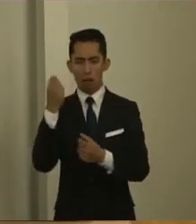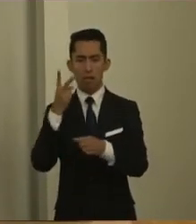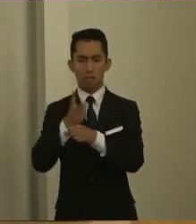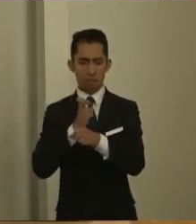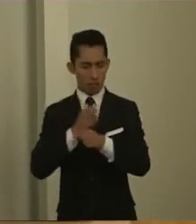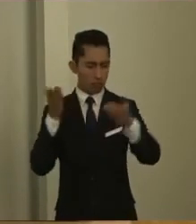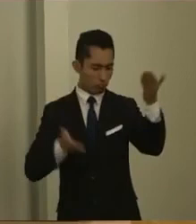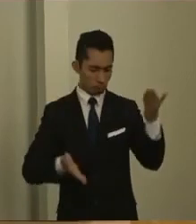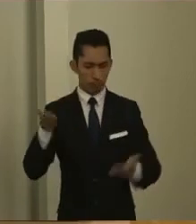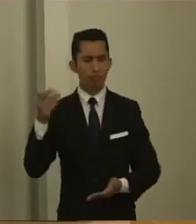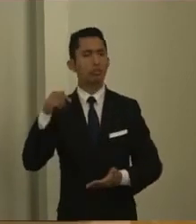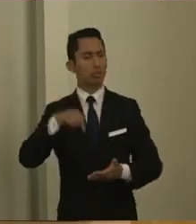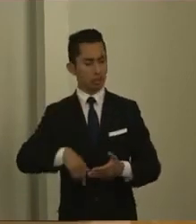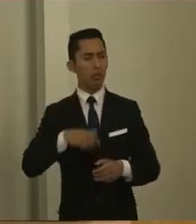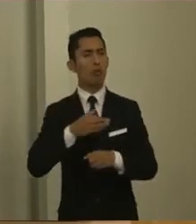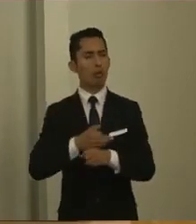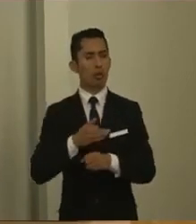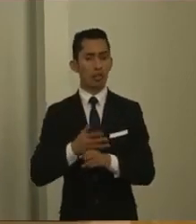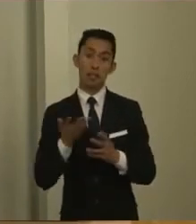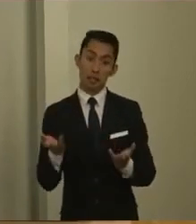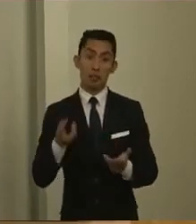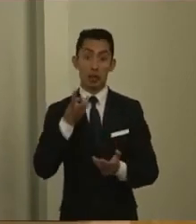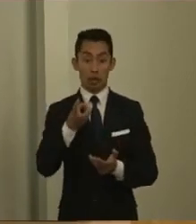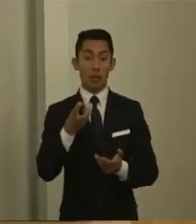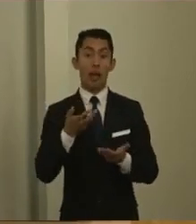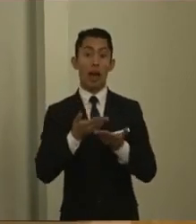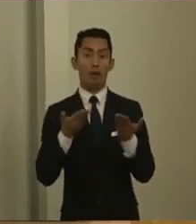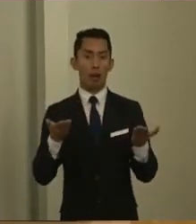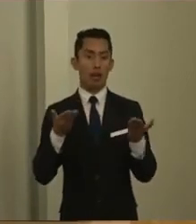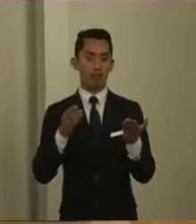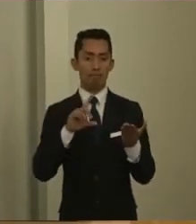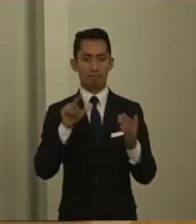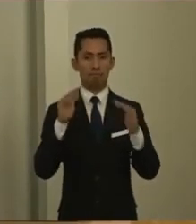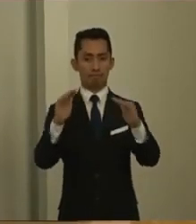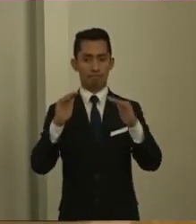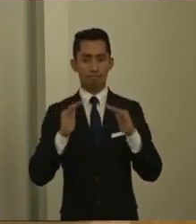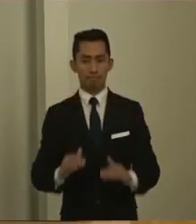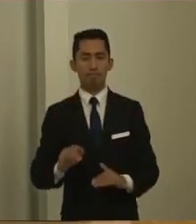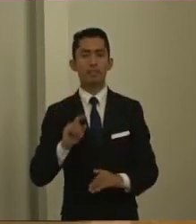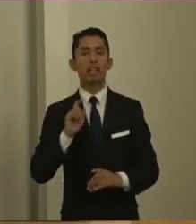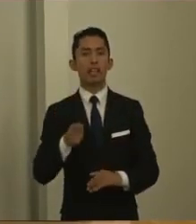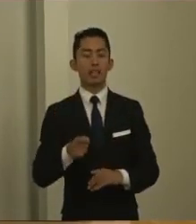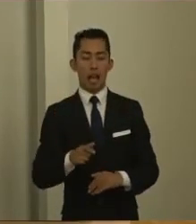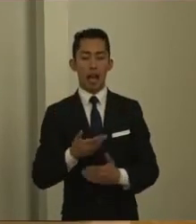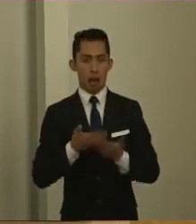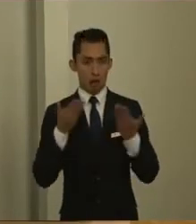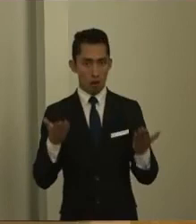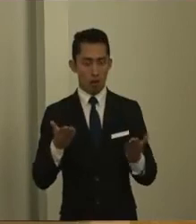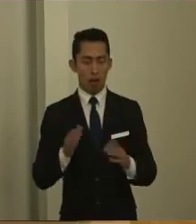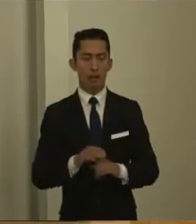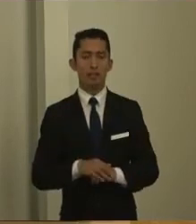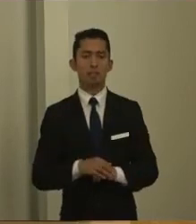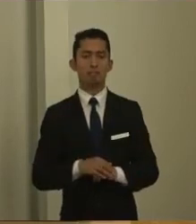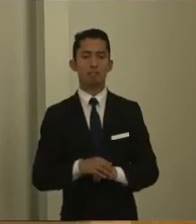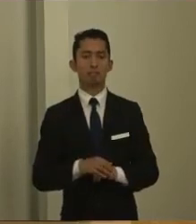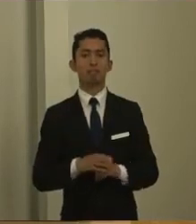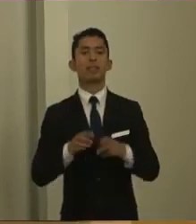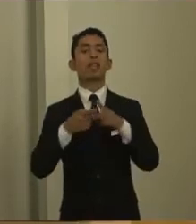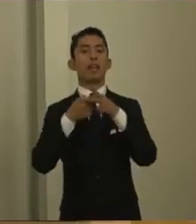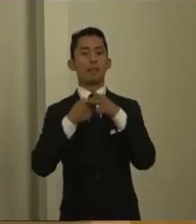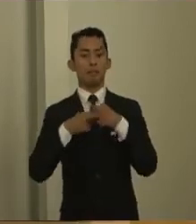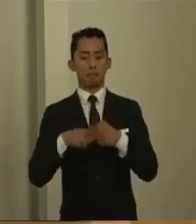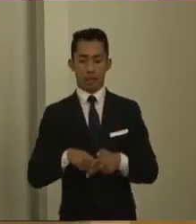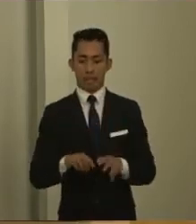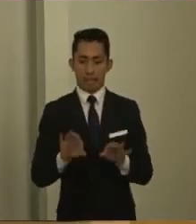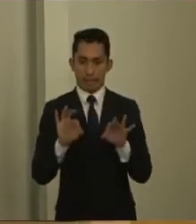y con ello y pasaríamos a dar la formalidad de arranque